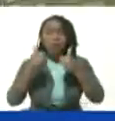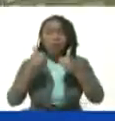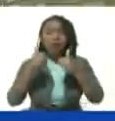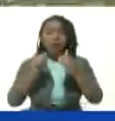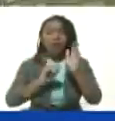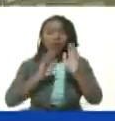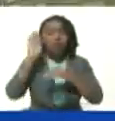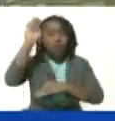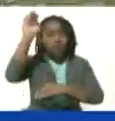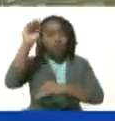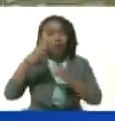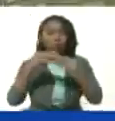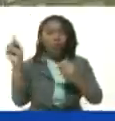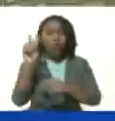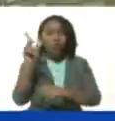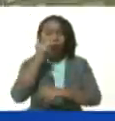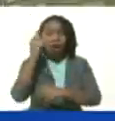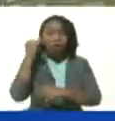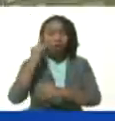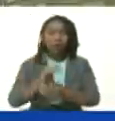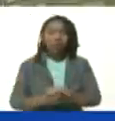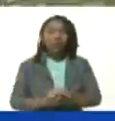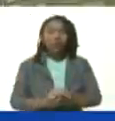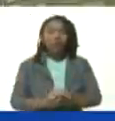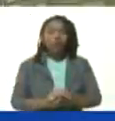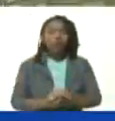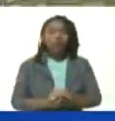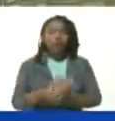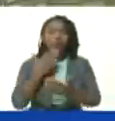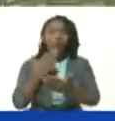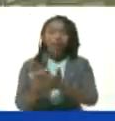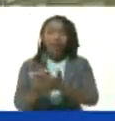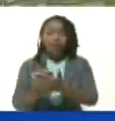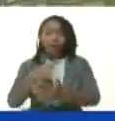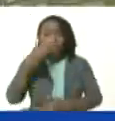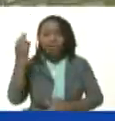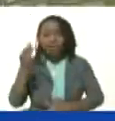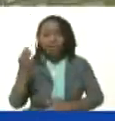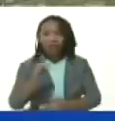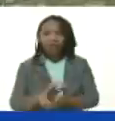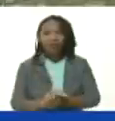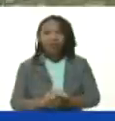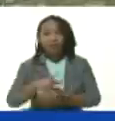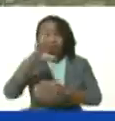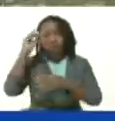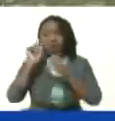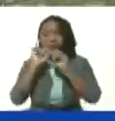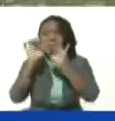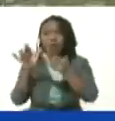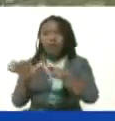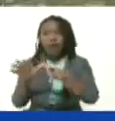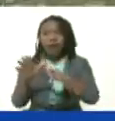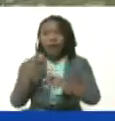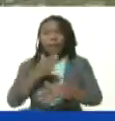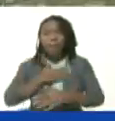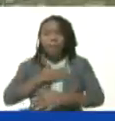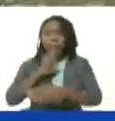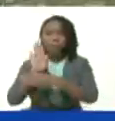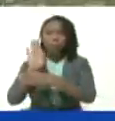de todos los venezolanos y de todas las venezolanas. Muchas gracias, de verdad. Que Dios los bendiga y me los